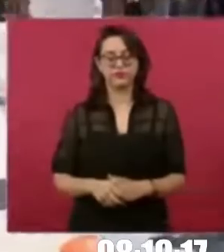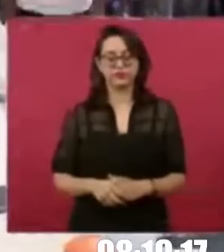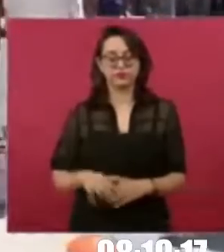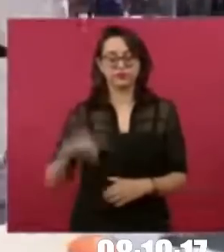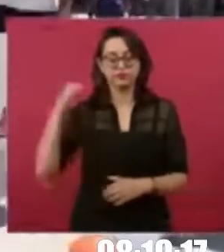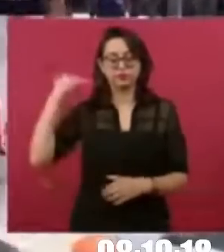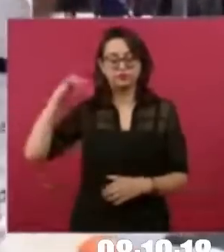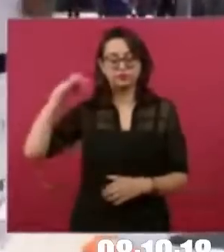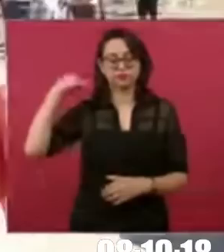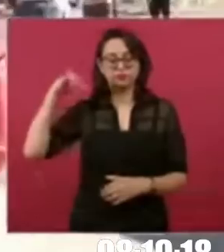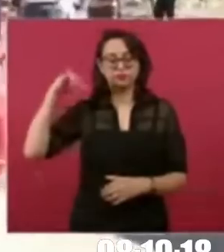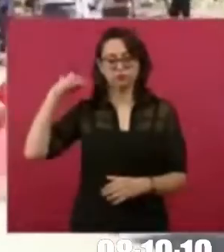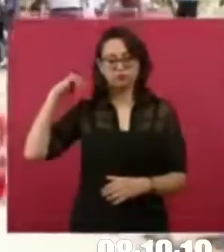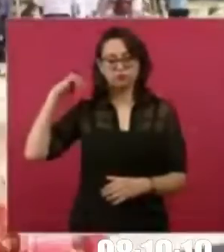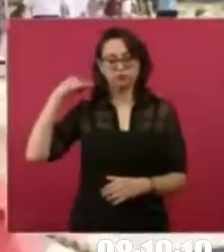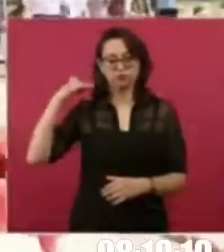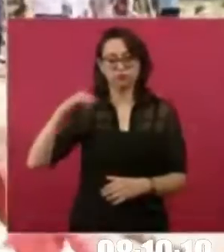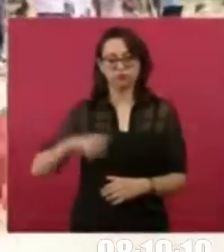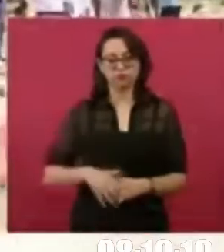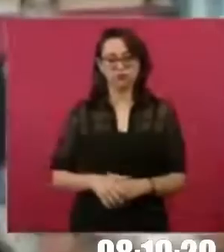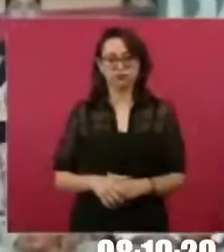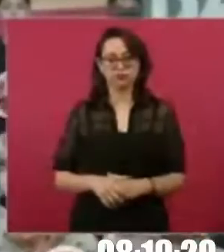Yucatán Zacatecas